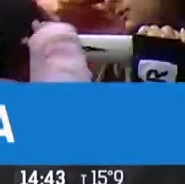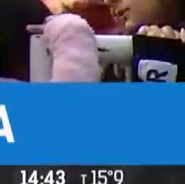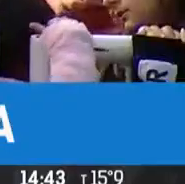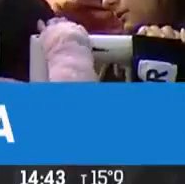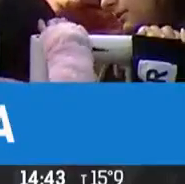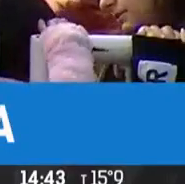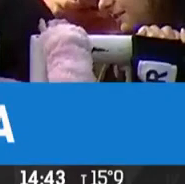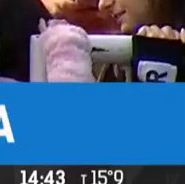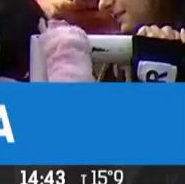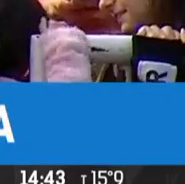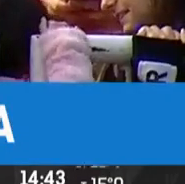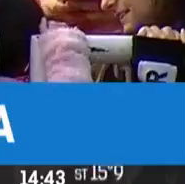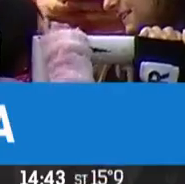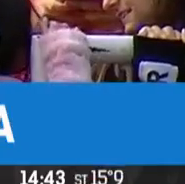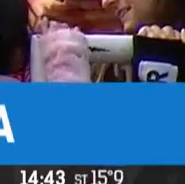1